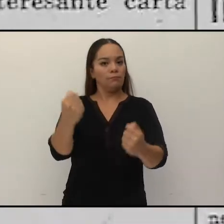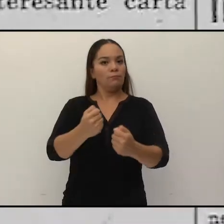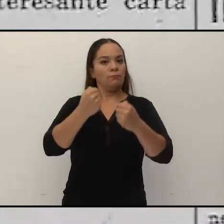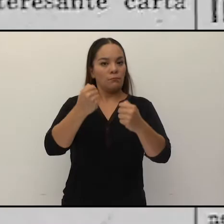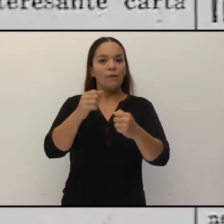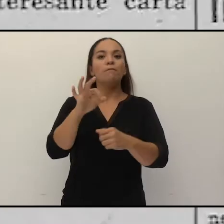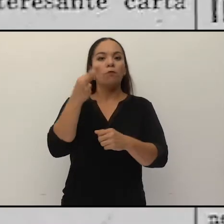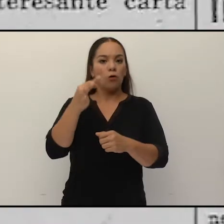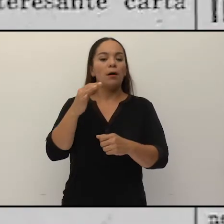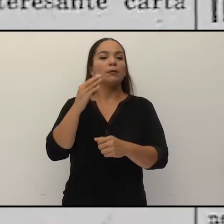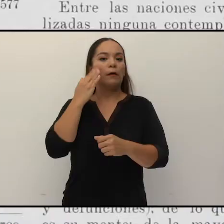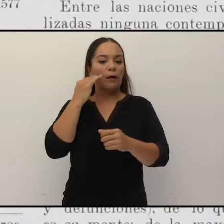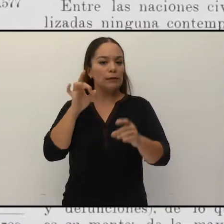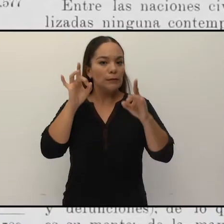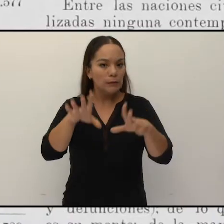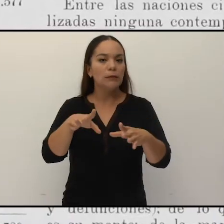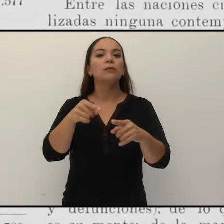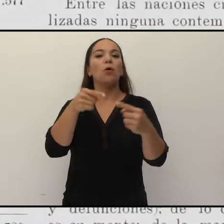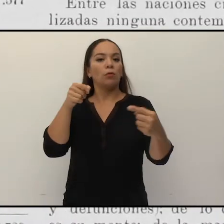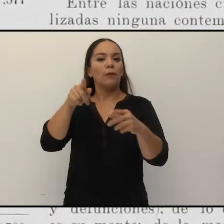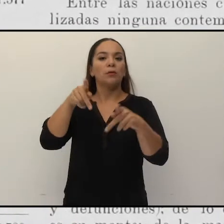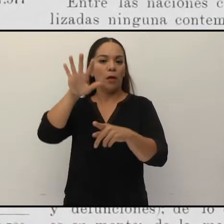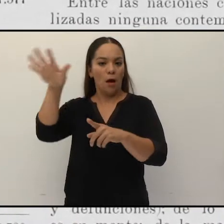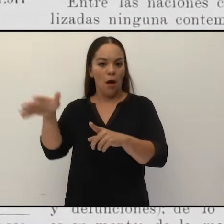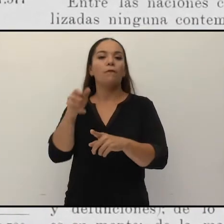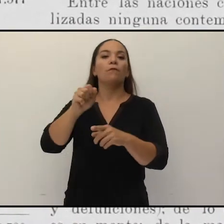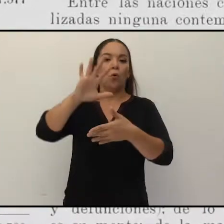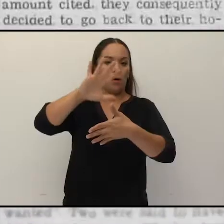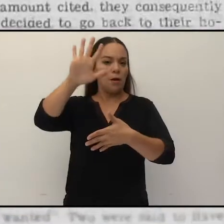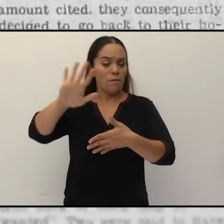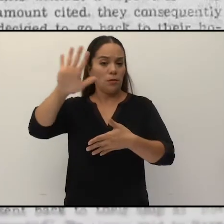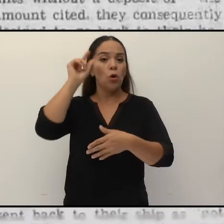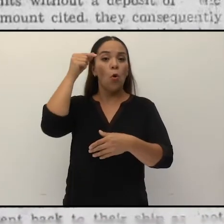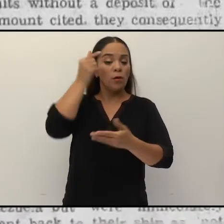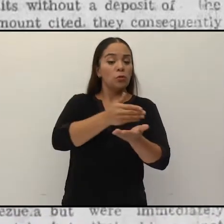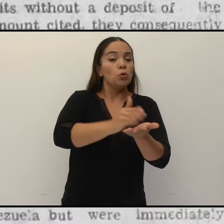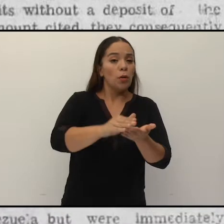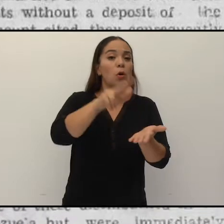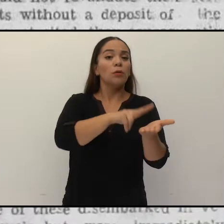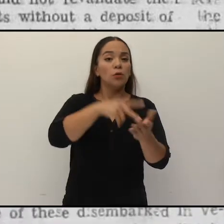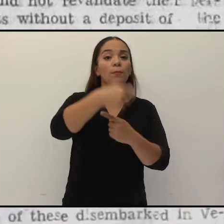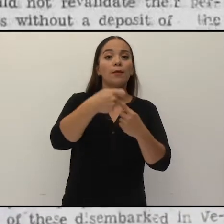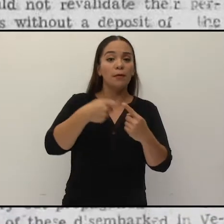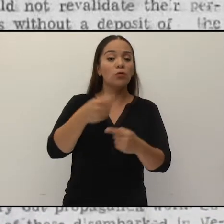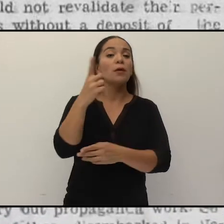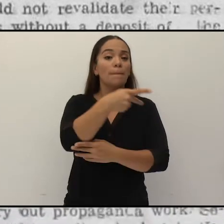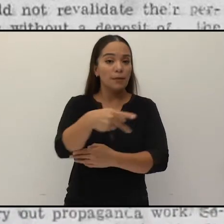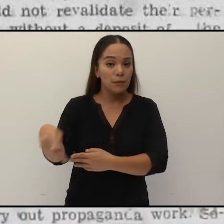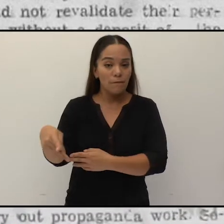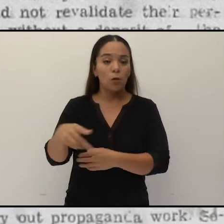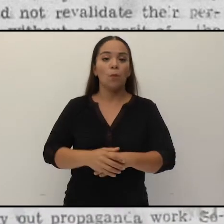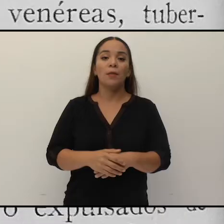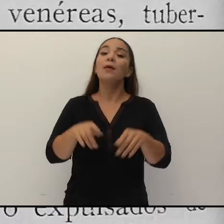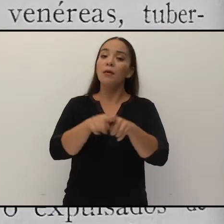se intensificaron las medidas racistas contra la población afrocaribeña. El gobierno los excluyó de los contratos bananeros en la costa